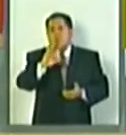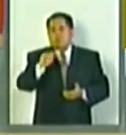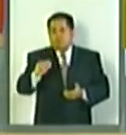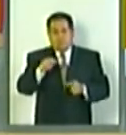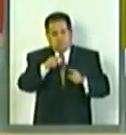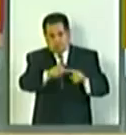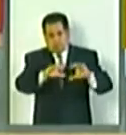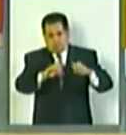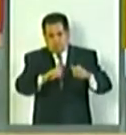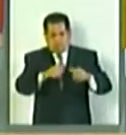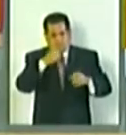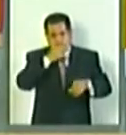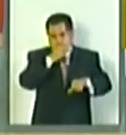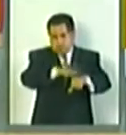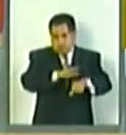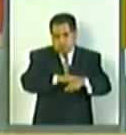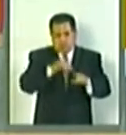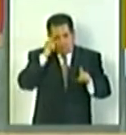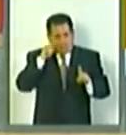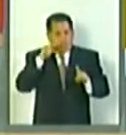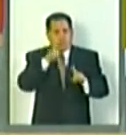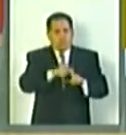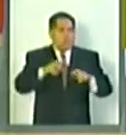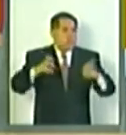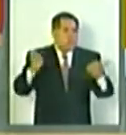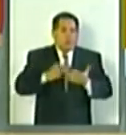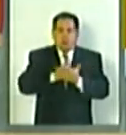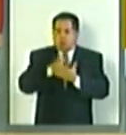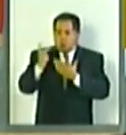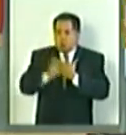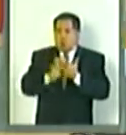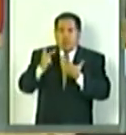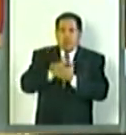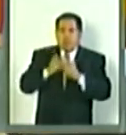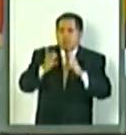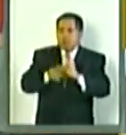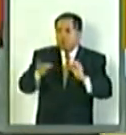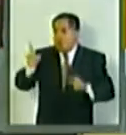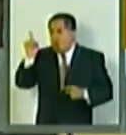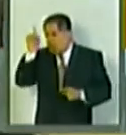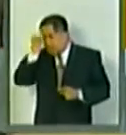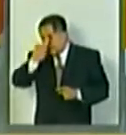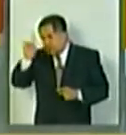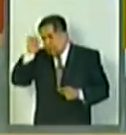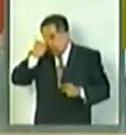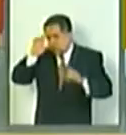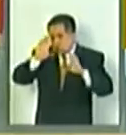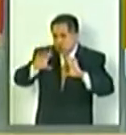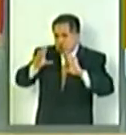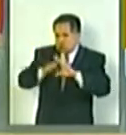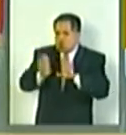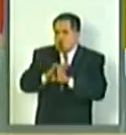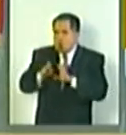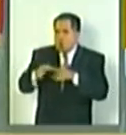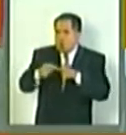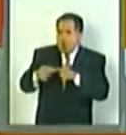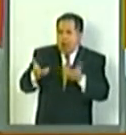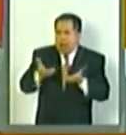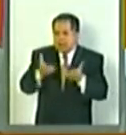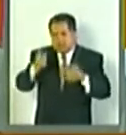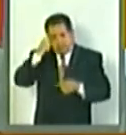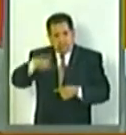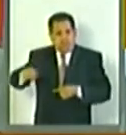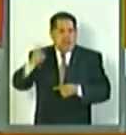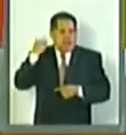de Telecomunicaciones a que lleve a cabo programas de orientación para las radios comunitarias